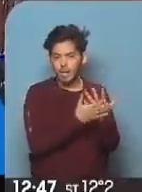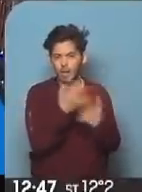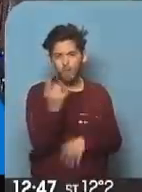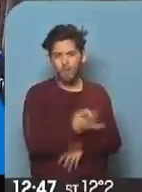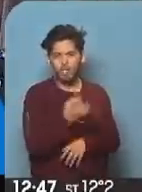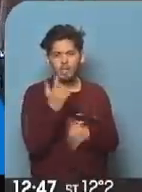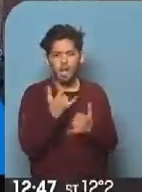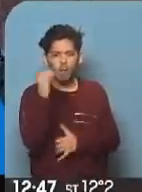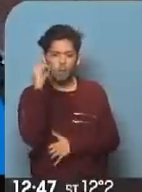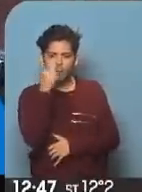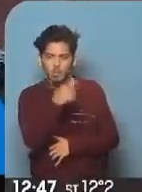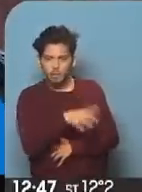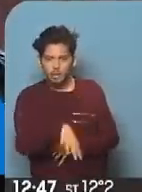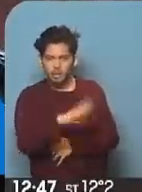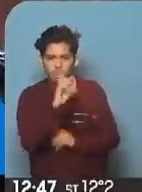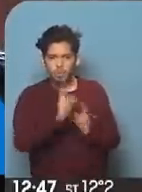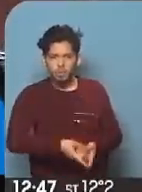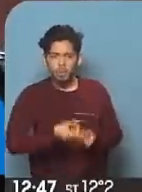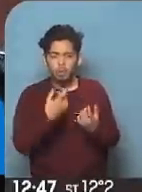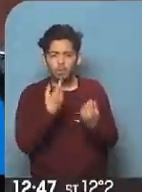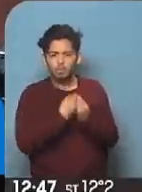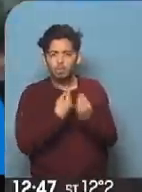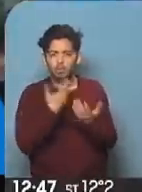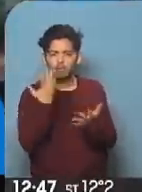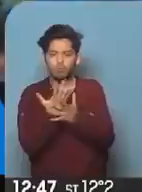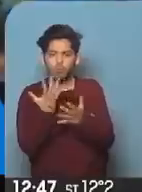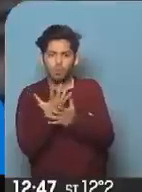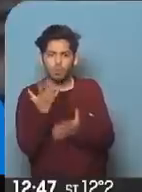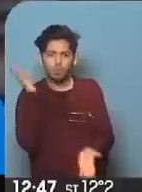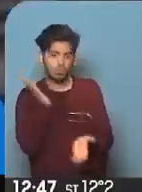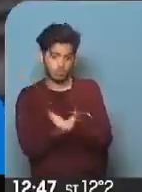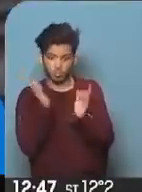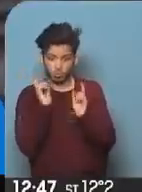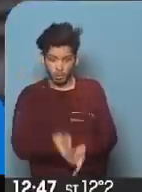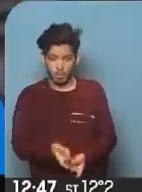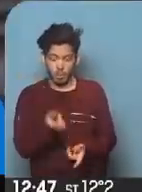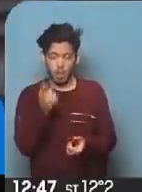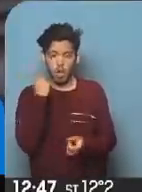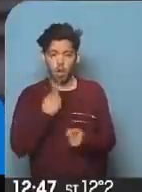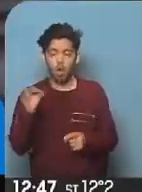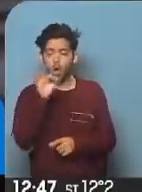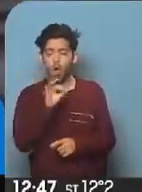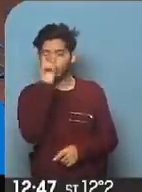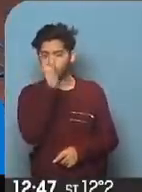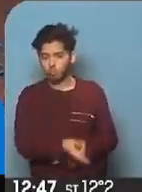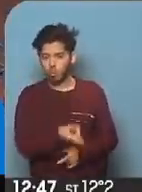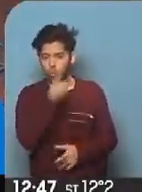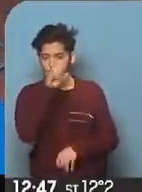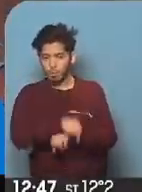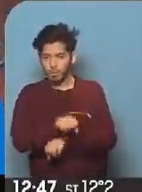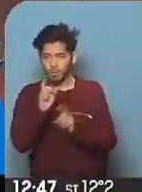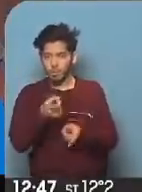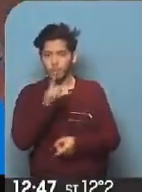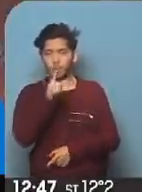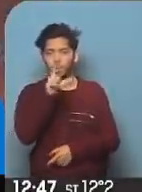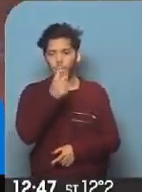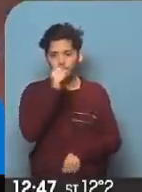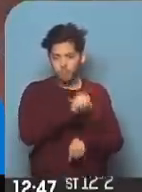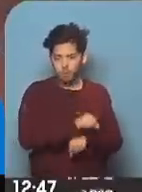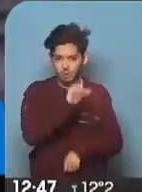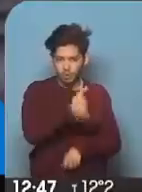corrupción en Brasil, pero la corrupción, hay muchos más políticos de derecha condenados inclusive o procesados que la izquierda. Pero está Lula preso.